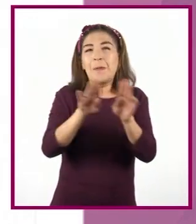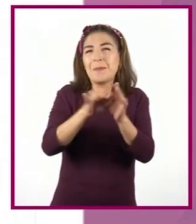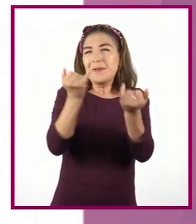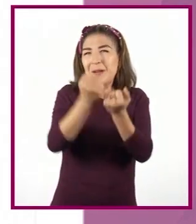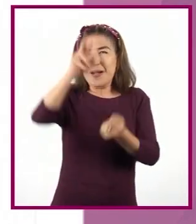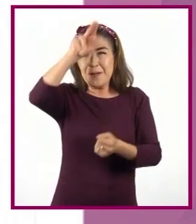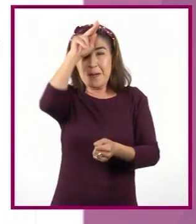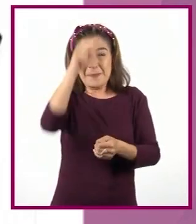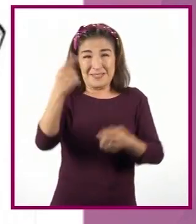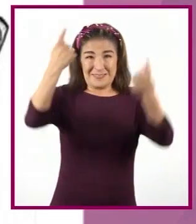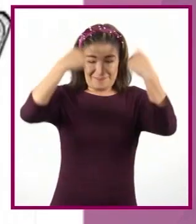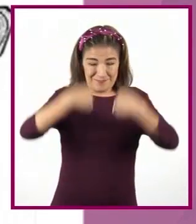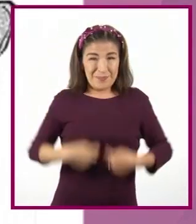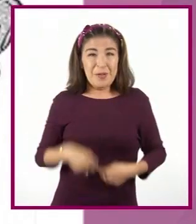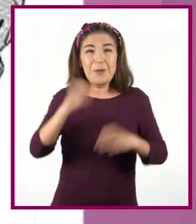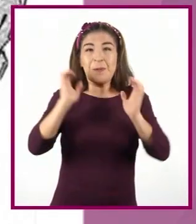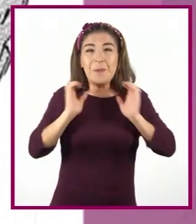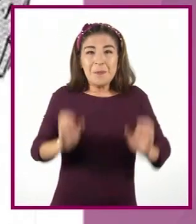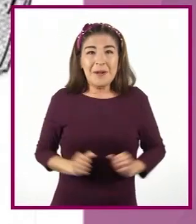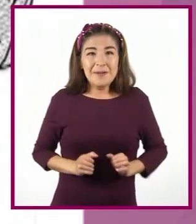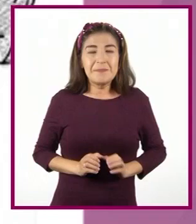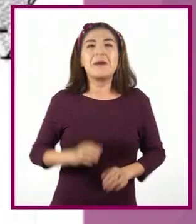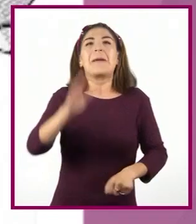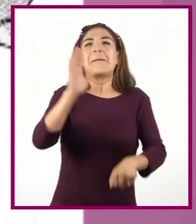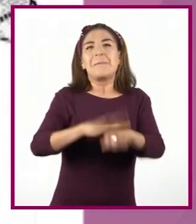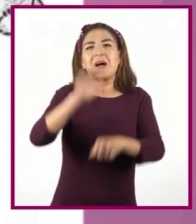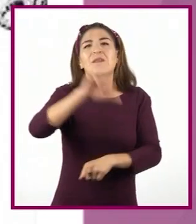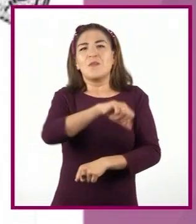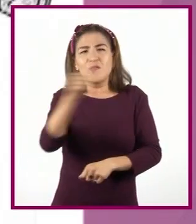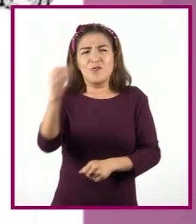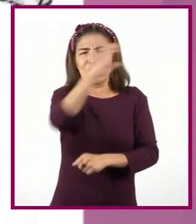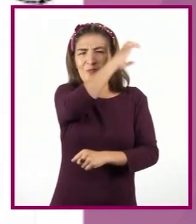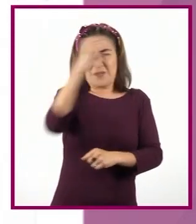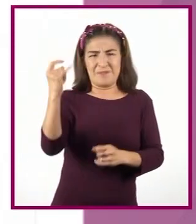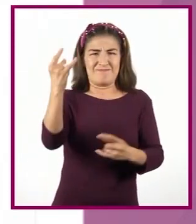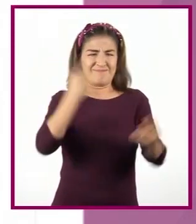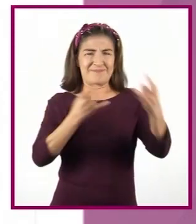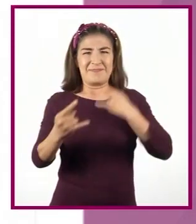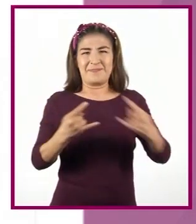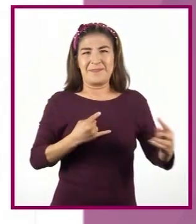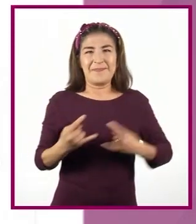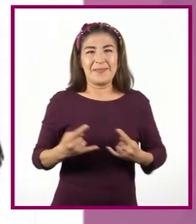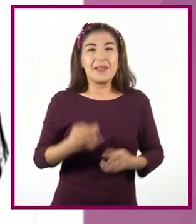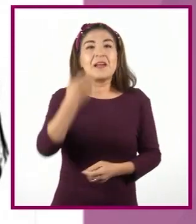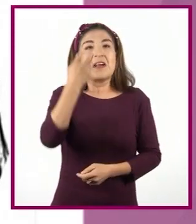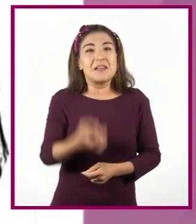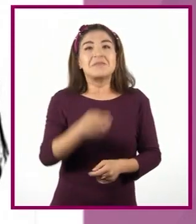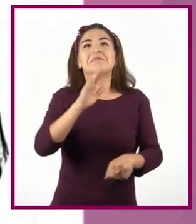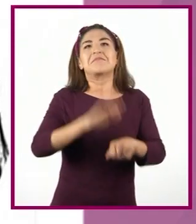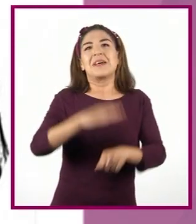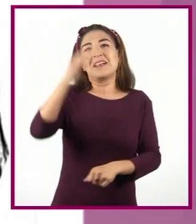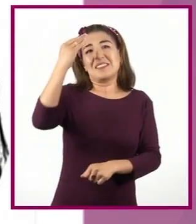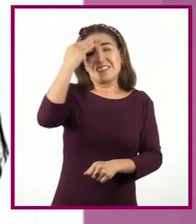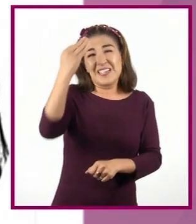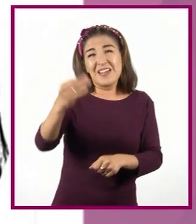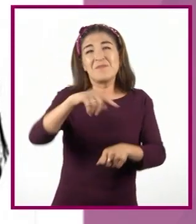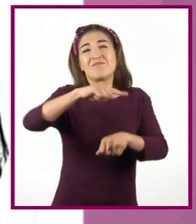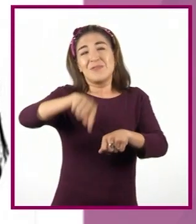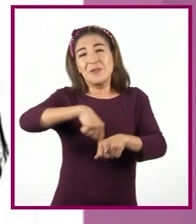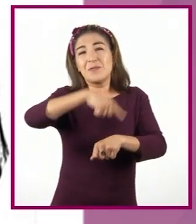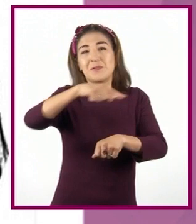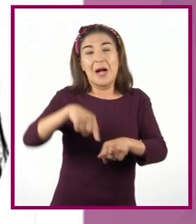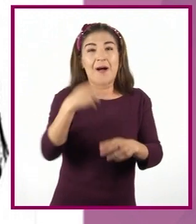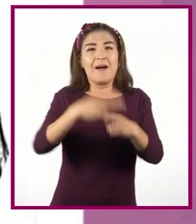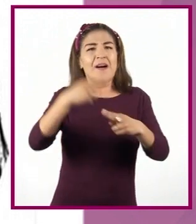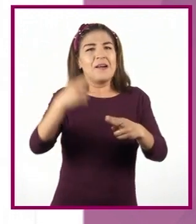ahora ocupaban todo mi cuerpo, había una que otra fotografía. Así estuve durante varias horas, hasta